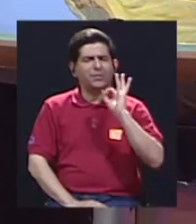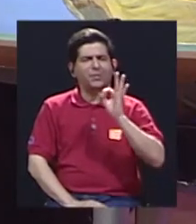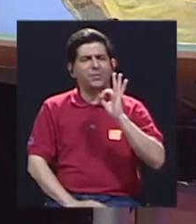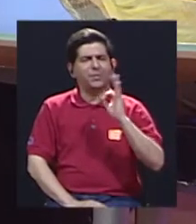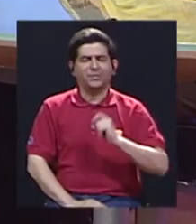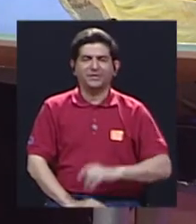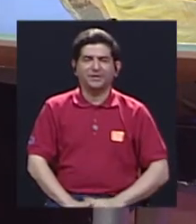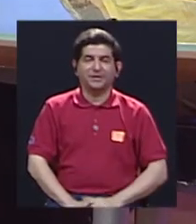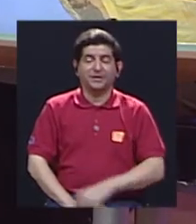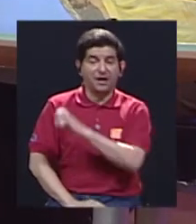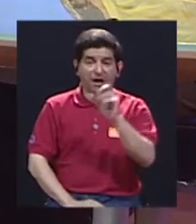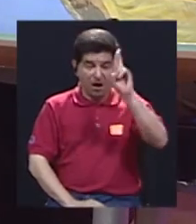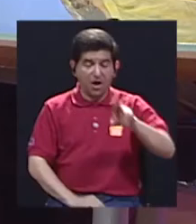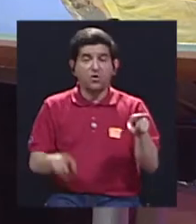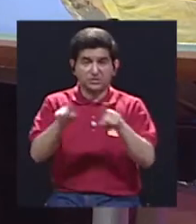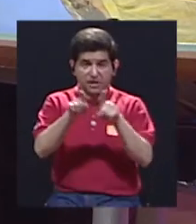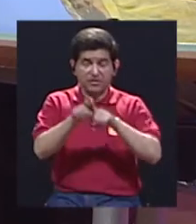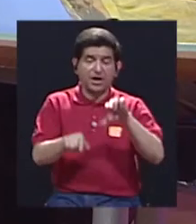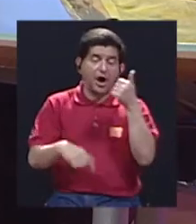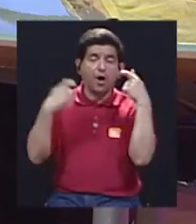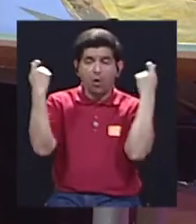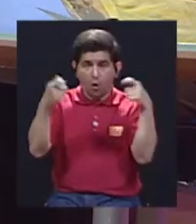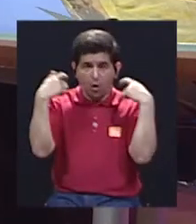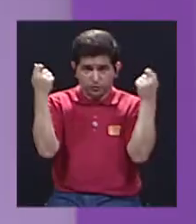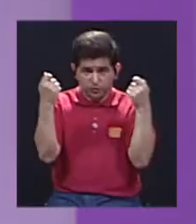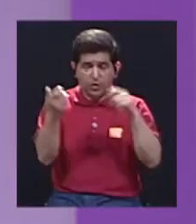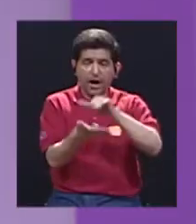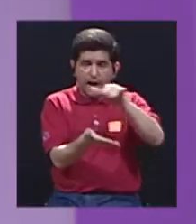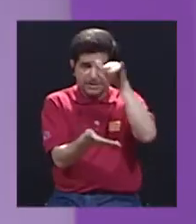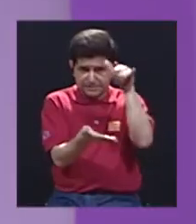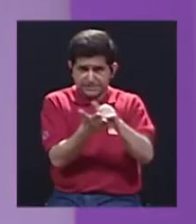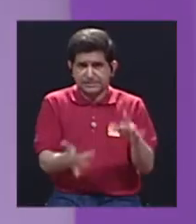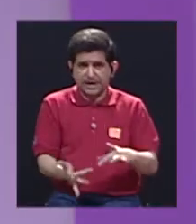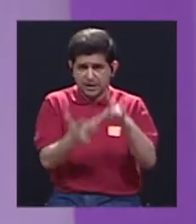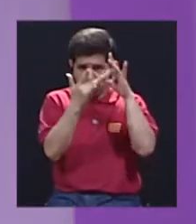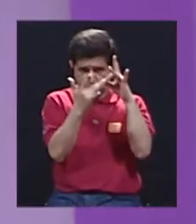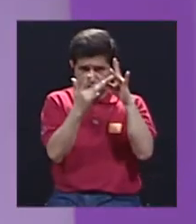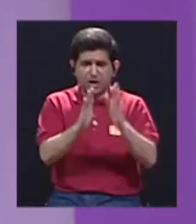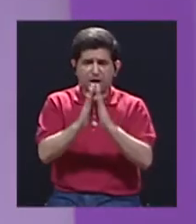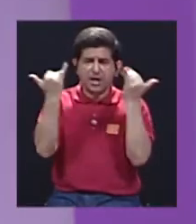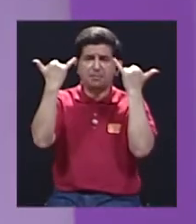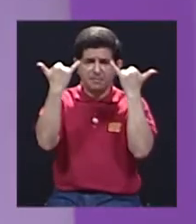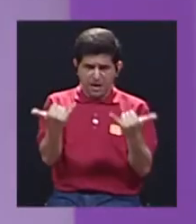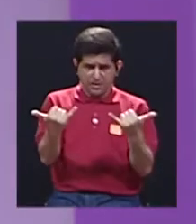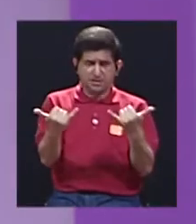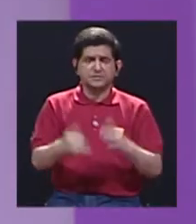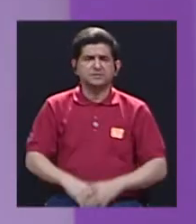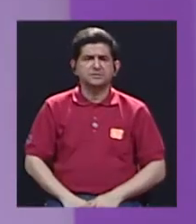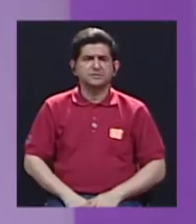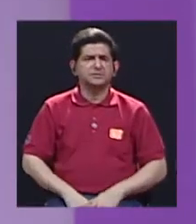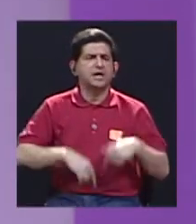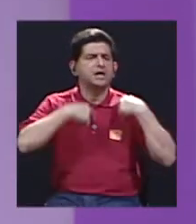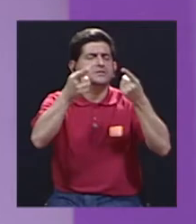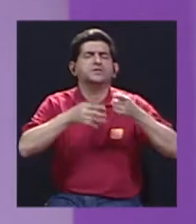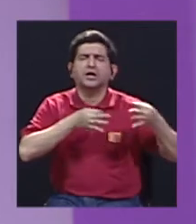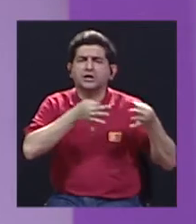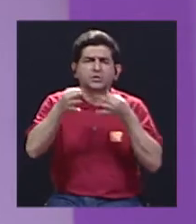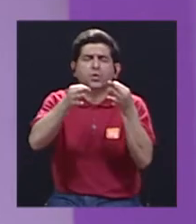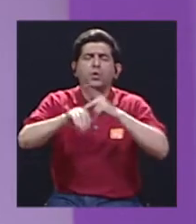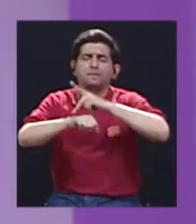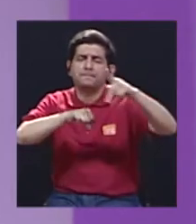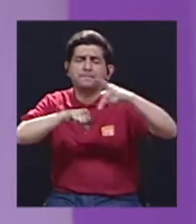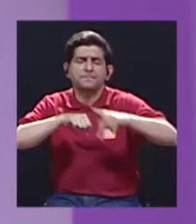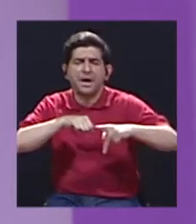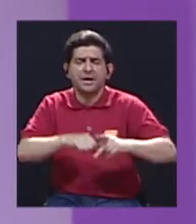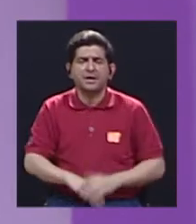entonces en costa rica también hay otro festival estén sanos hoy principalmente y nos hemos extendido este años extendimos a turrialba pérez